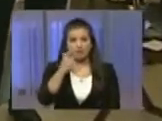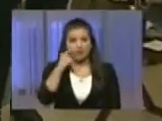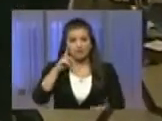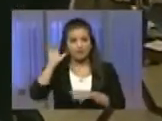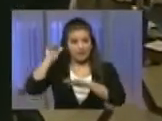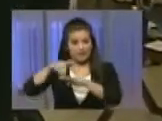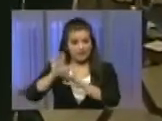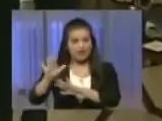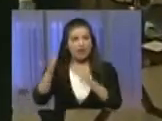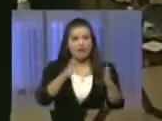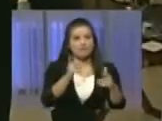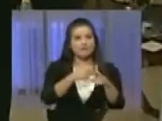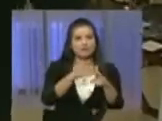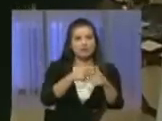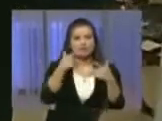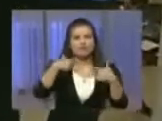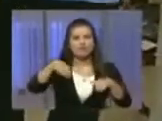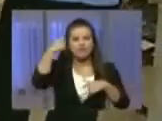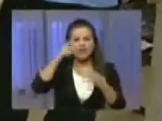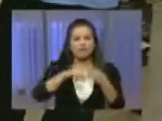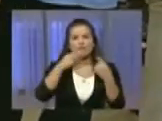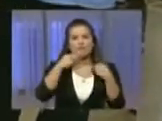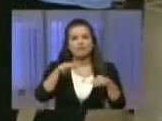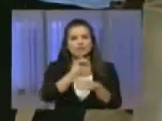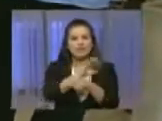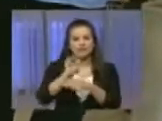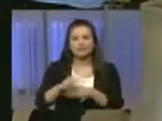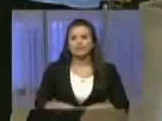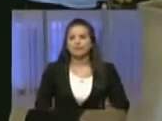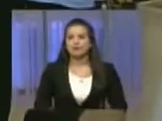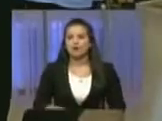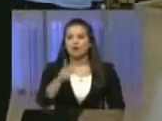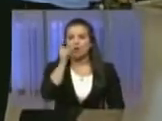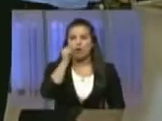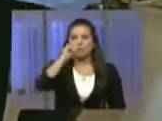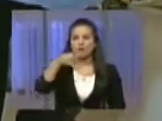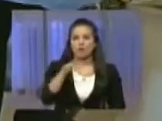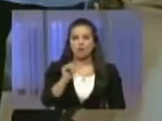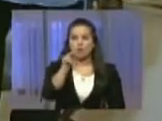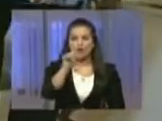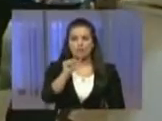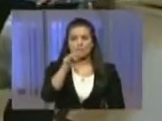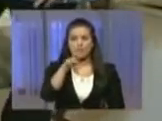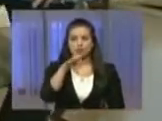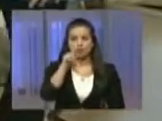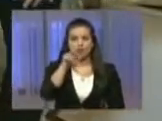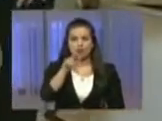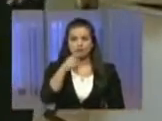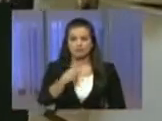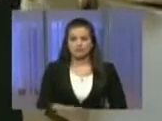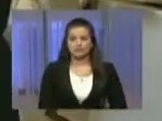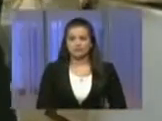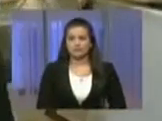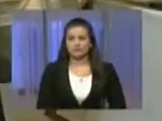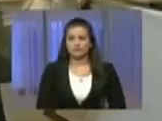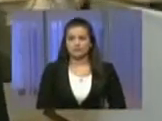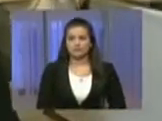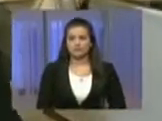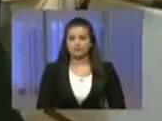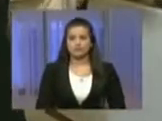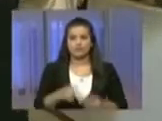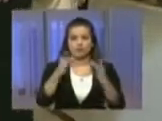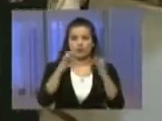videos mensajes Juan martorano nos dice contacto con maduro